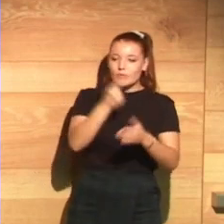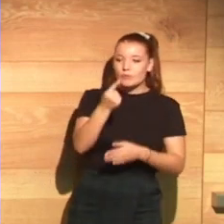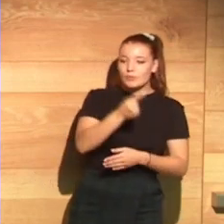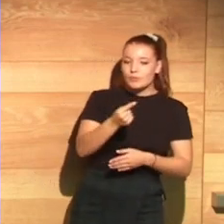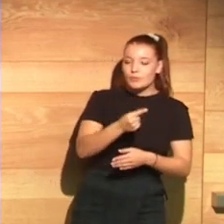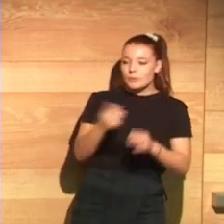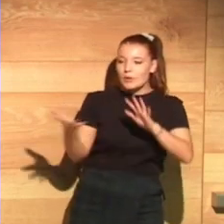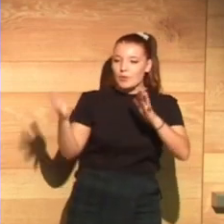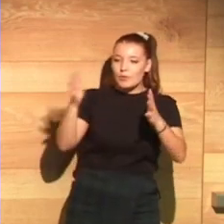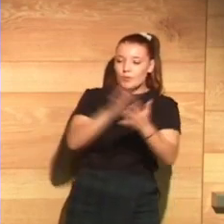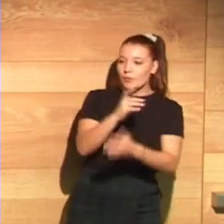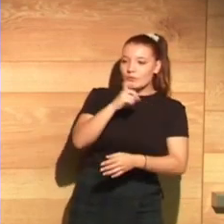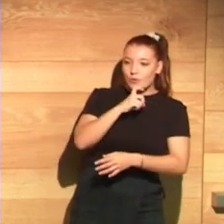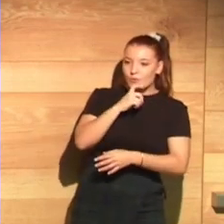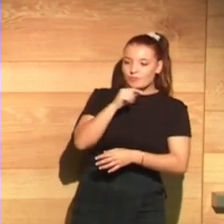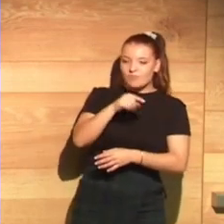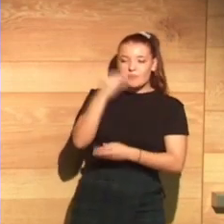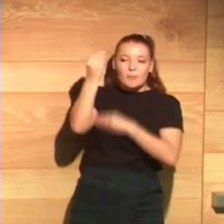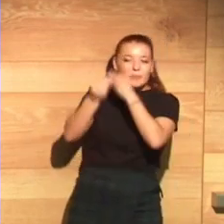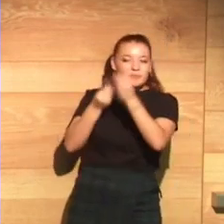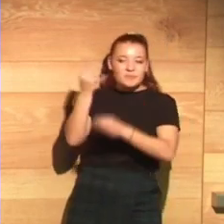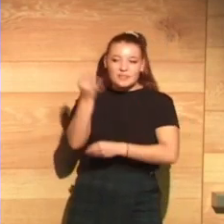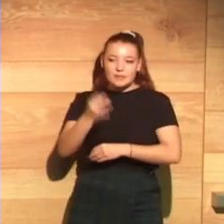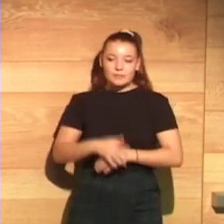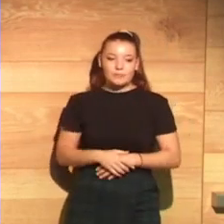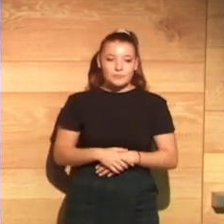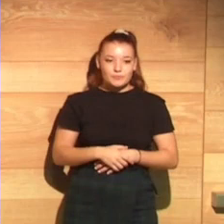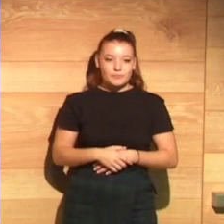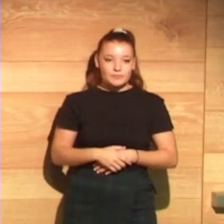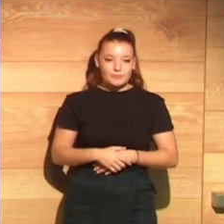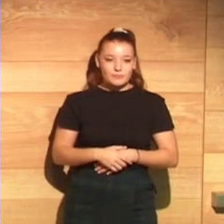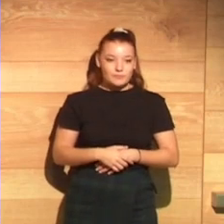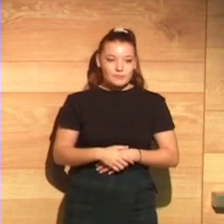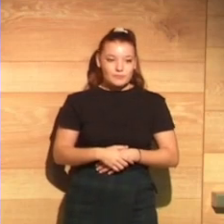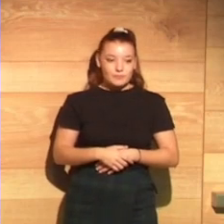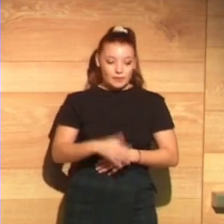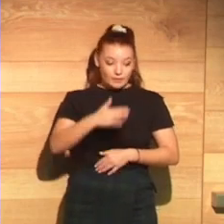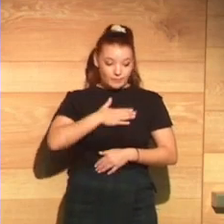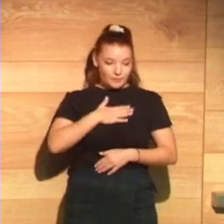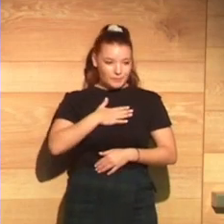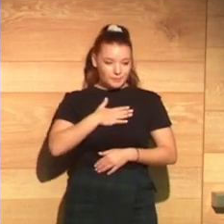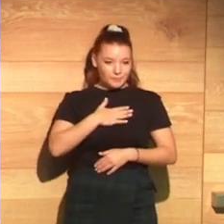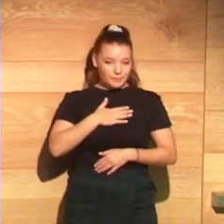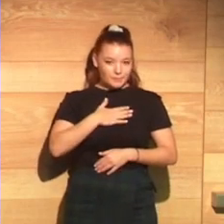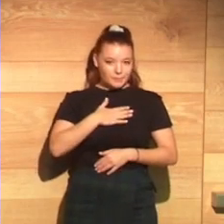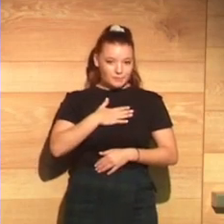¿qué consignas o qué tenías tú en la cabeza, qué pensabas? Esa es la parte que para mí es